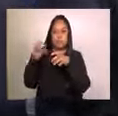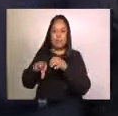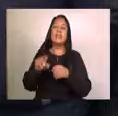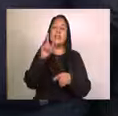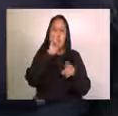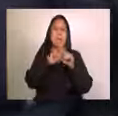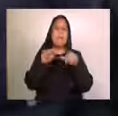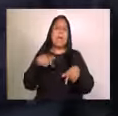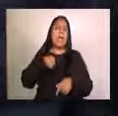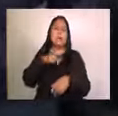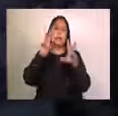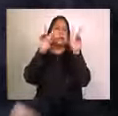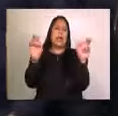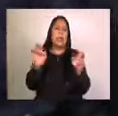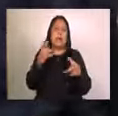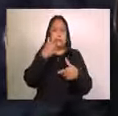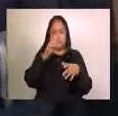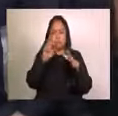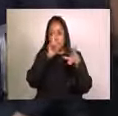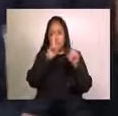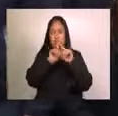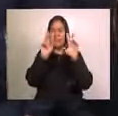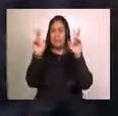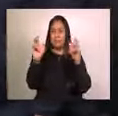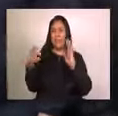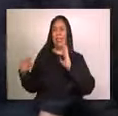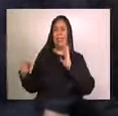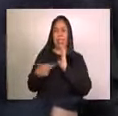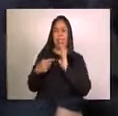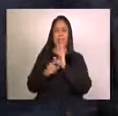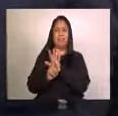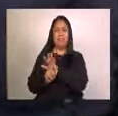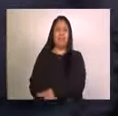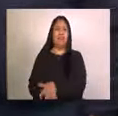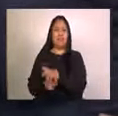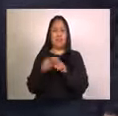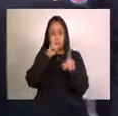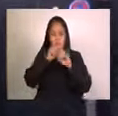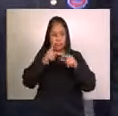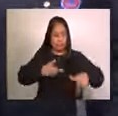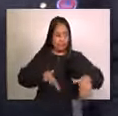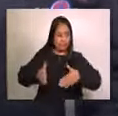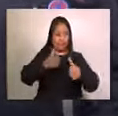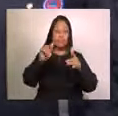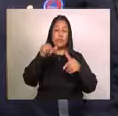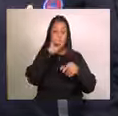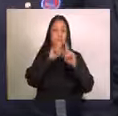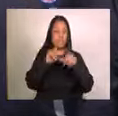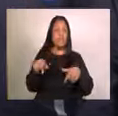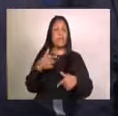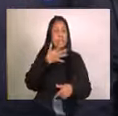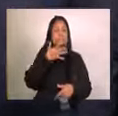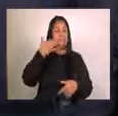de Ormato, es un tema ya de daños estructurales, muy serios.